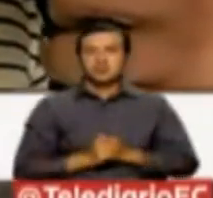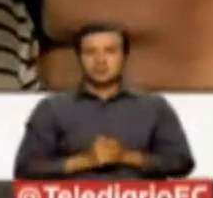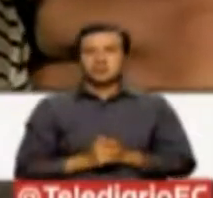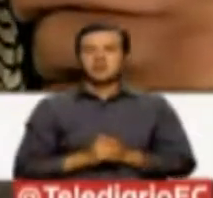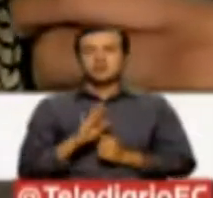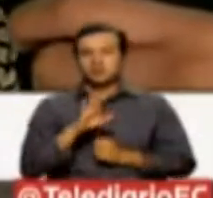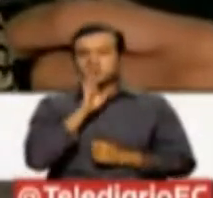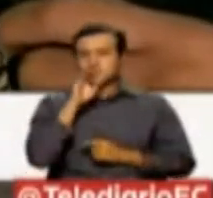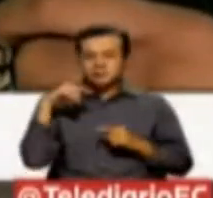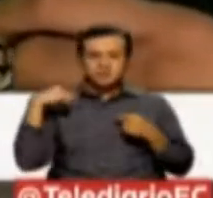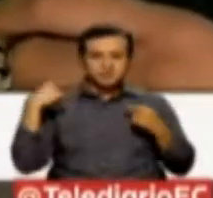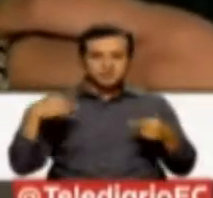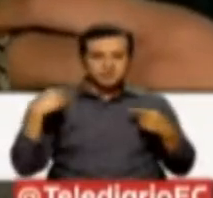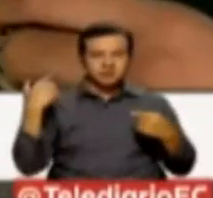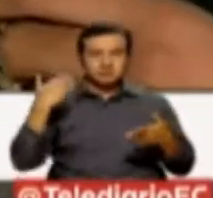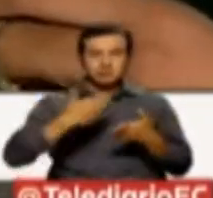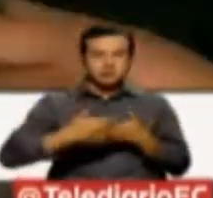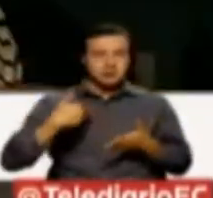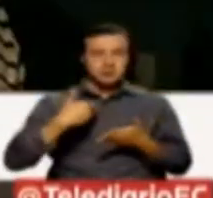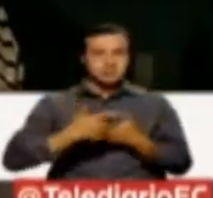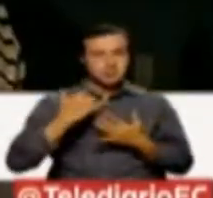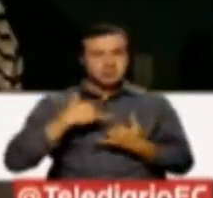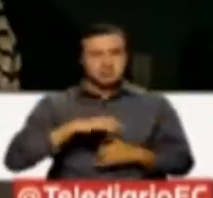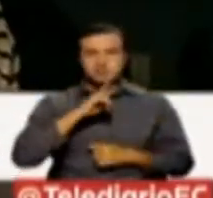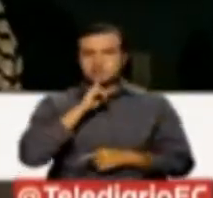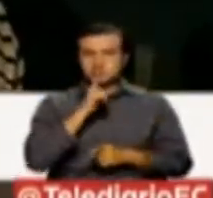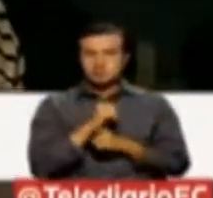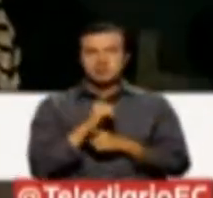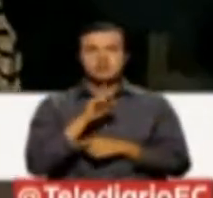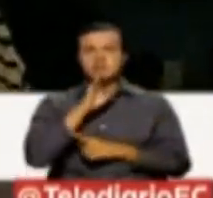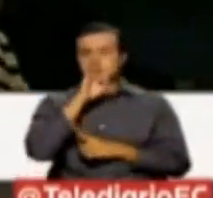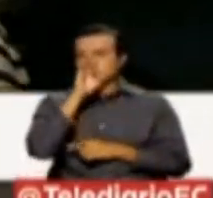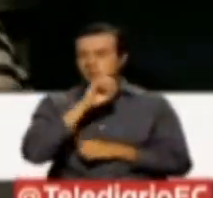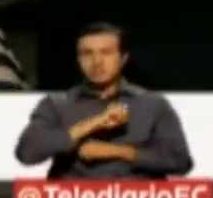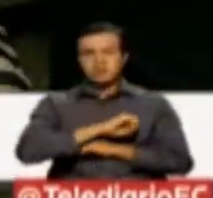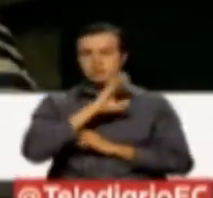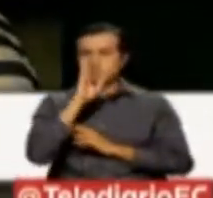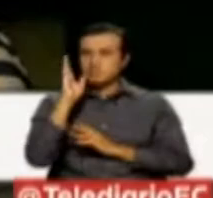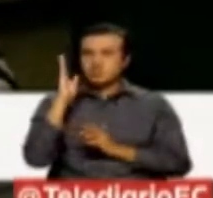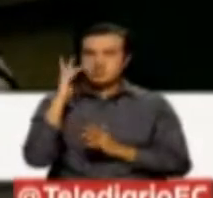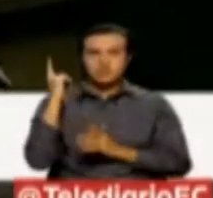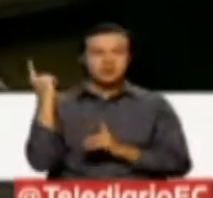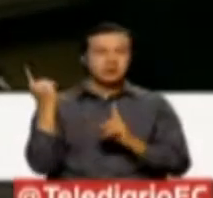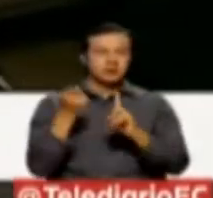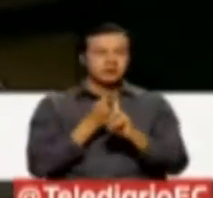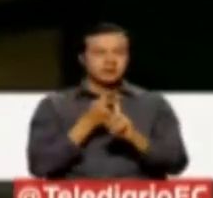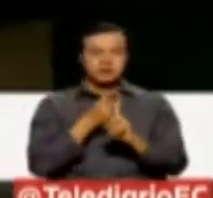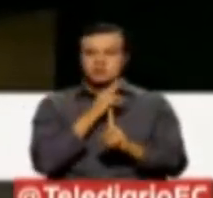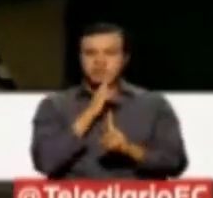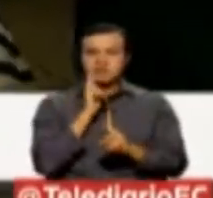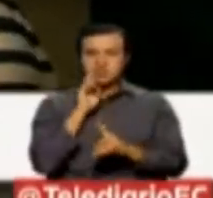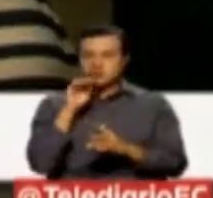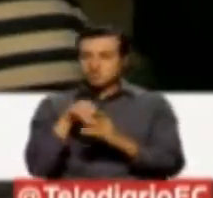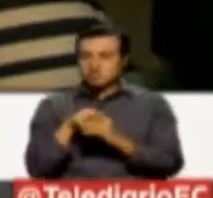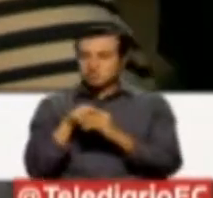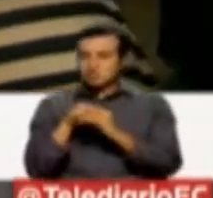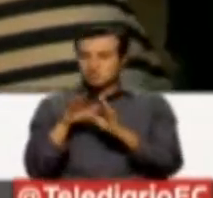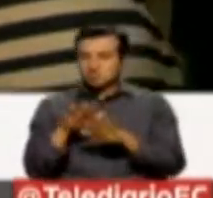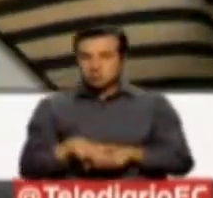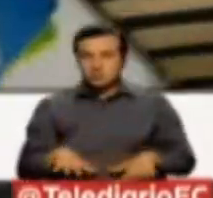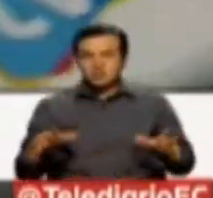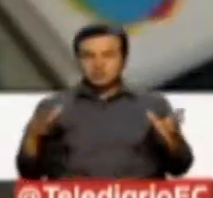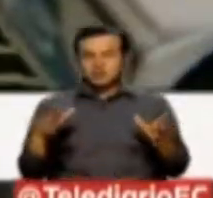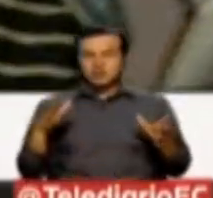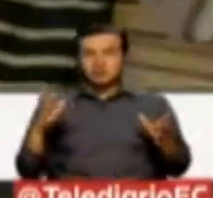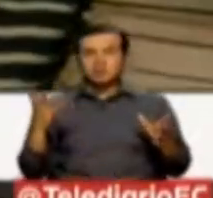Usted es cliente fija de aquí, me comentan, de la señora Sonia. Sí, desde que ella puso su primer local, fue aquí en